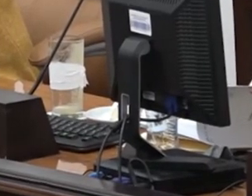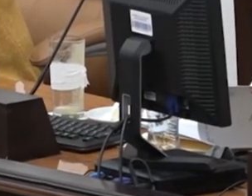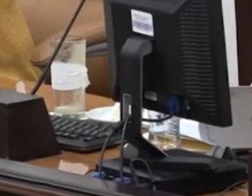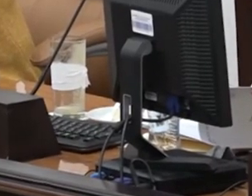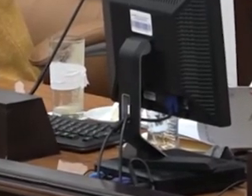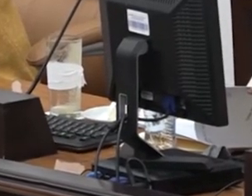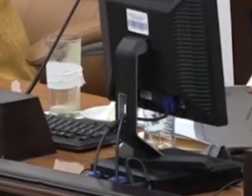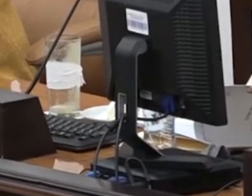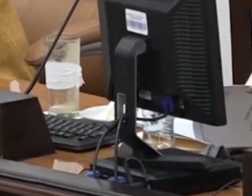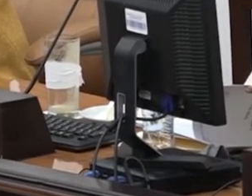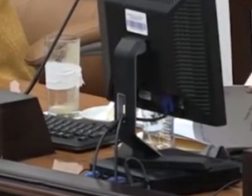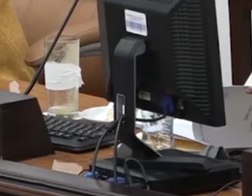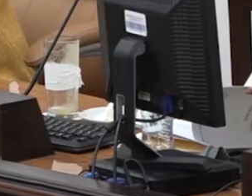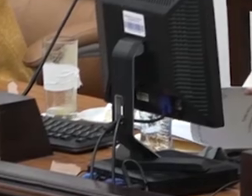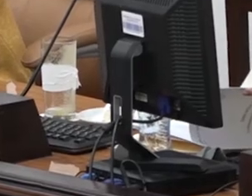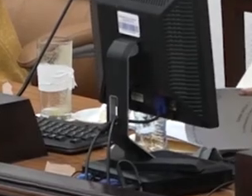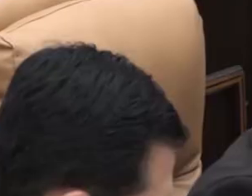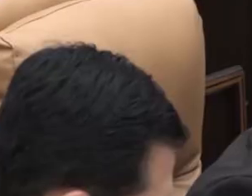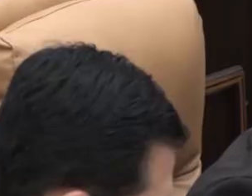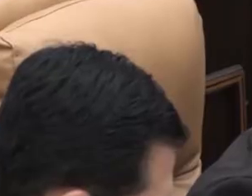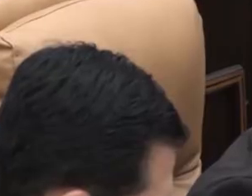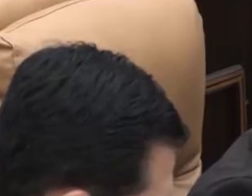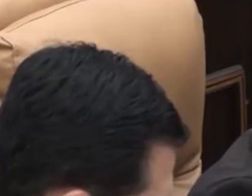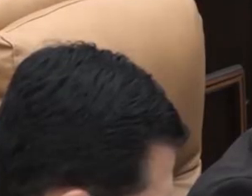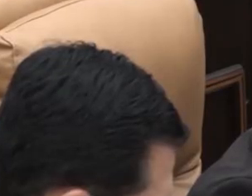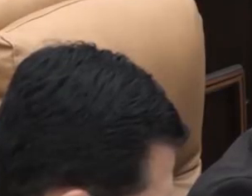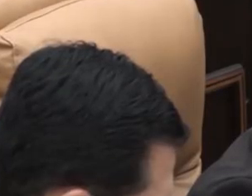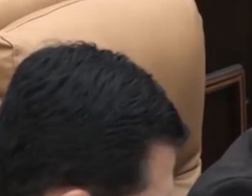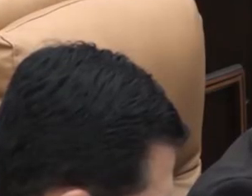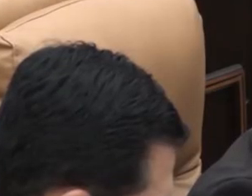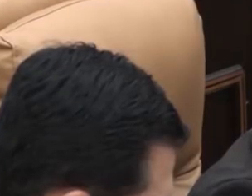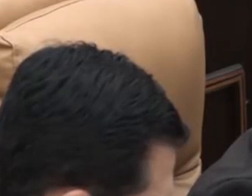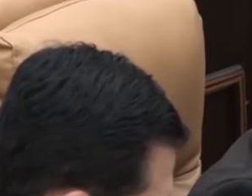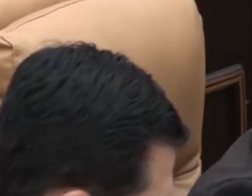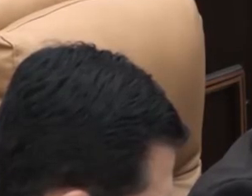y constitucionales. Para Noticias 12, Gabriela Solórzano.